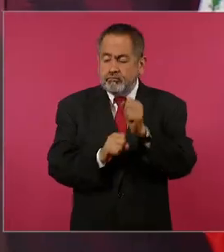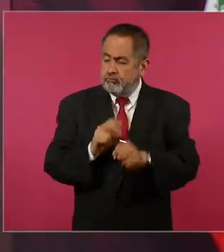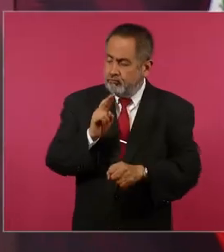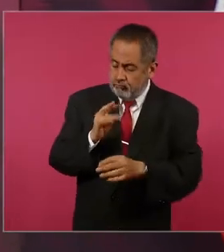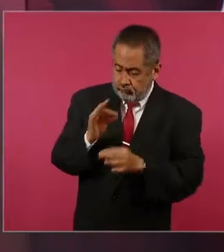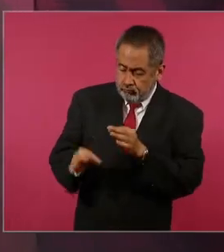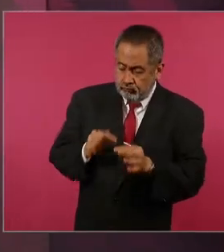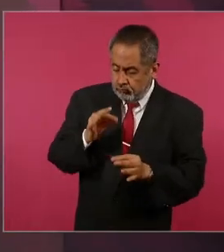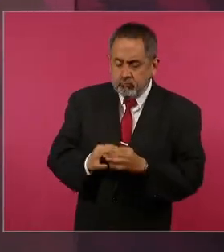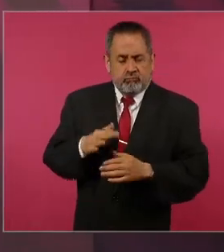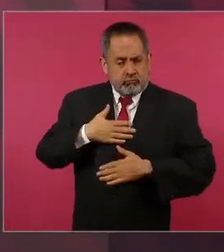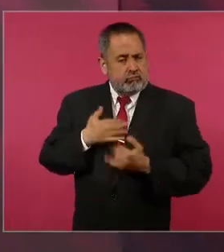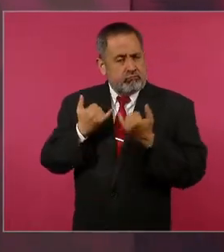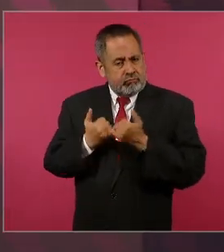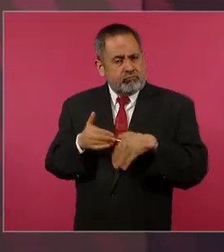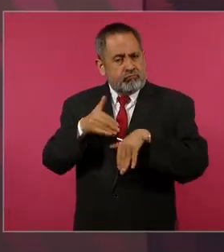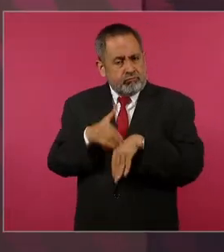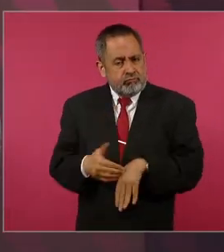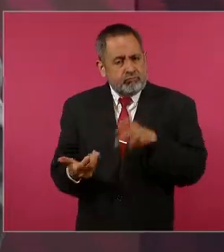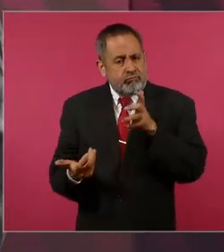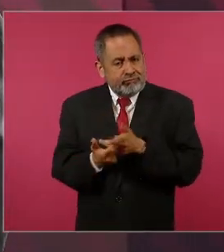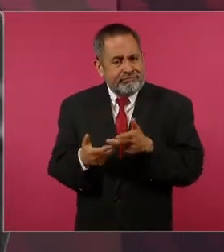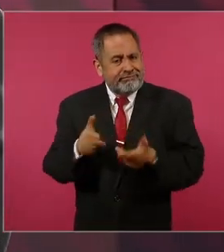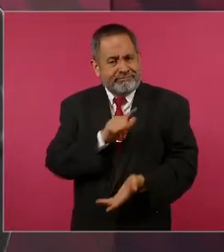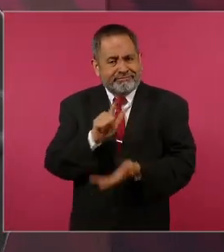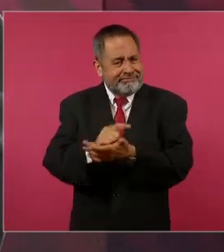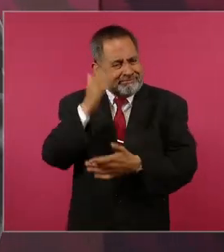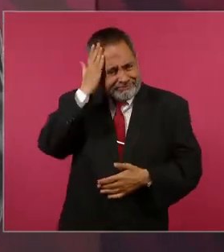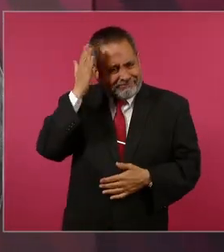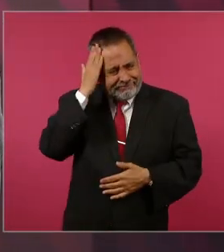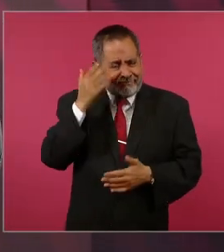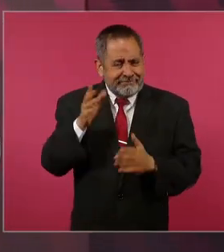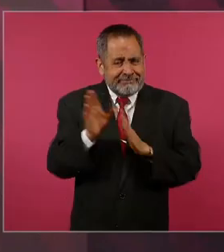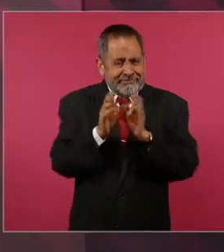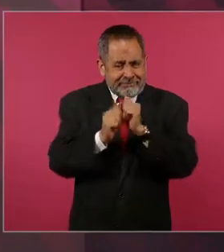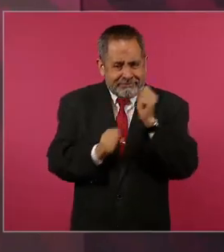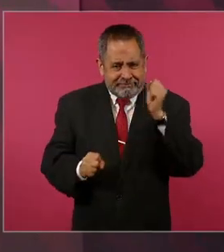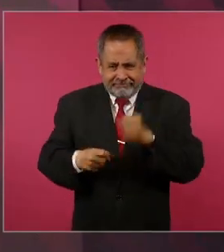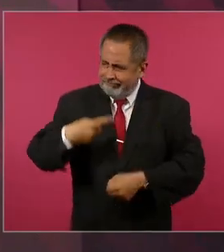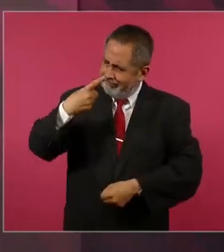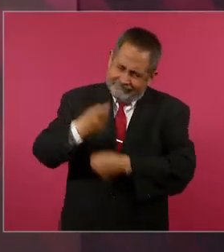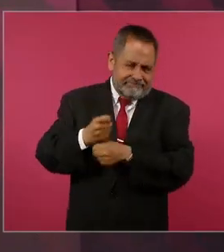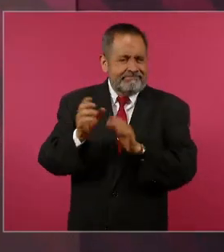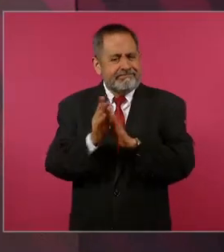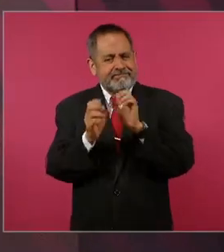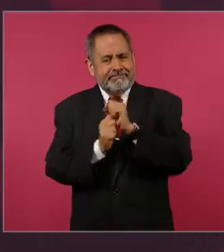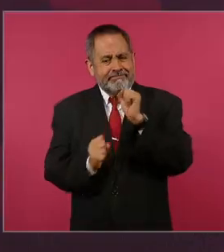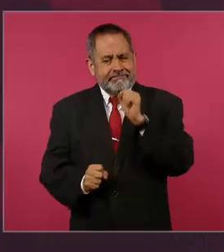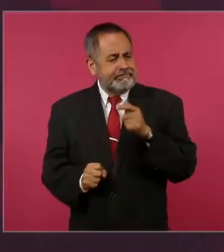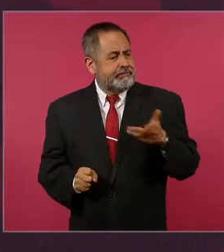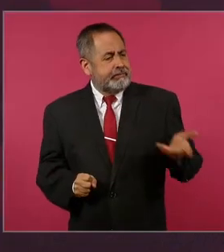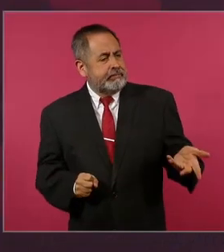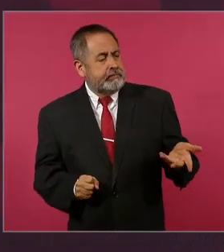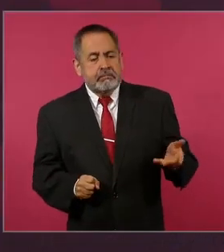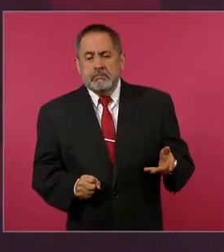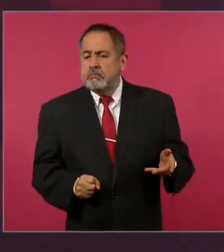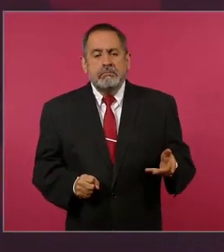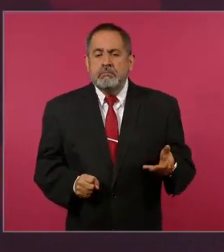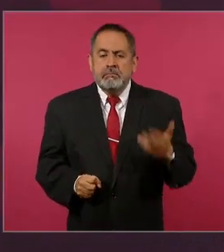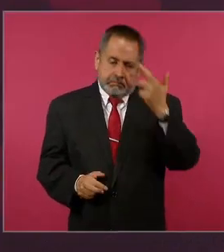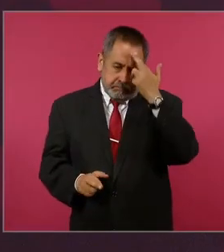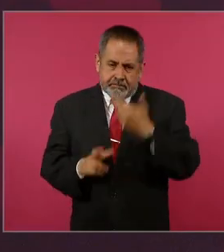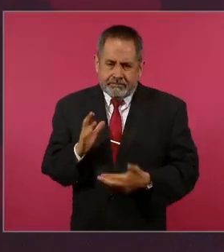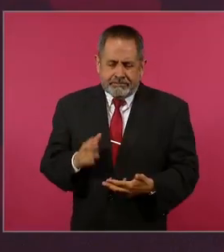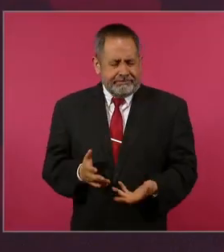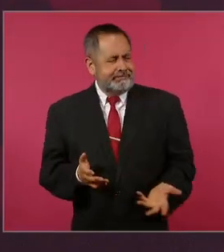vigilar el cumplimiento de la ley de leyes, de la Carta Magna. ¿Cómo van a